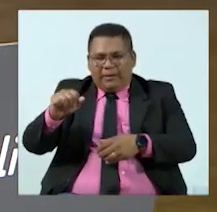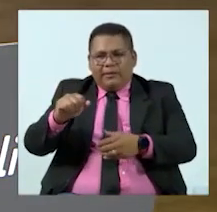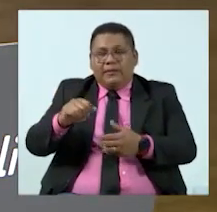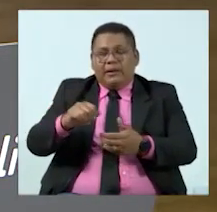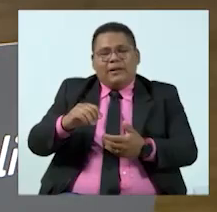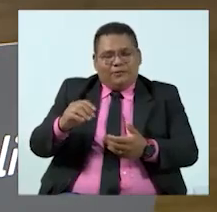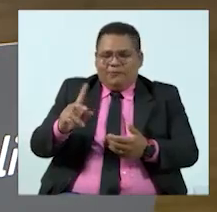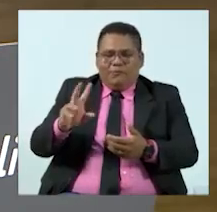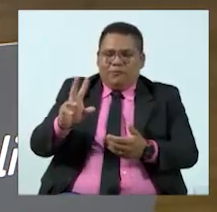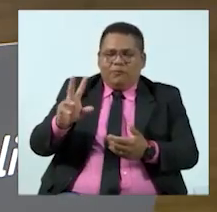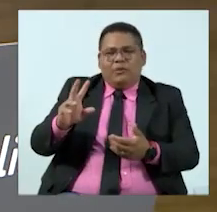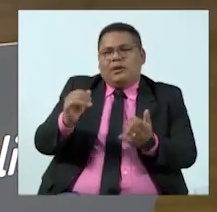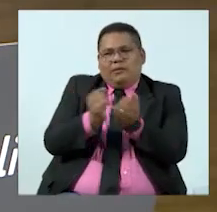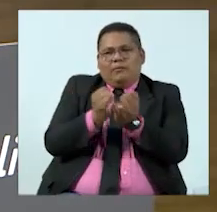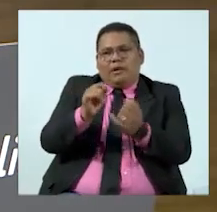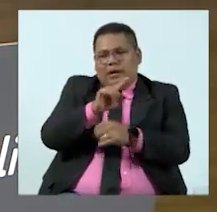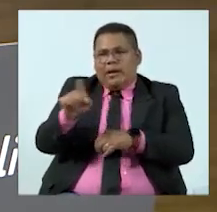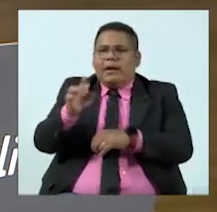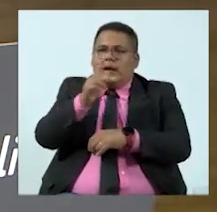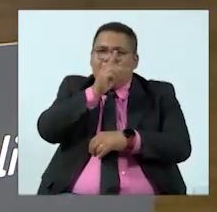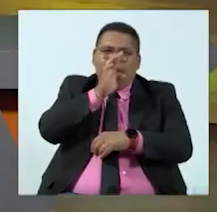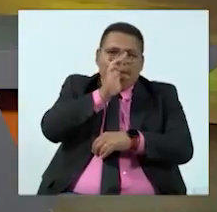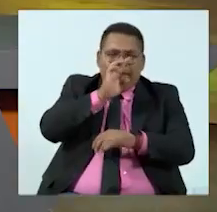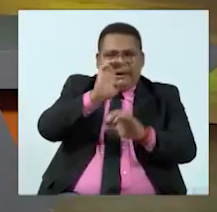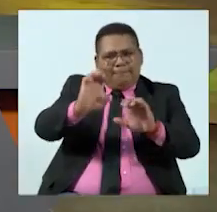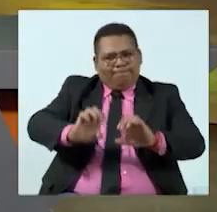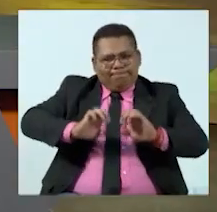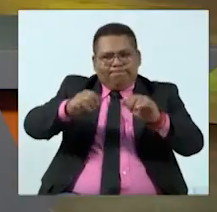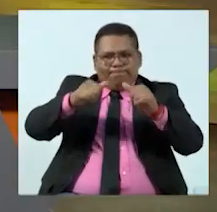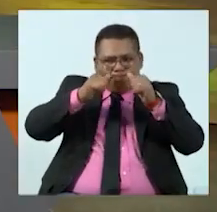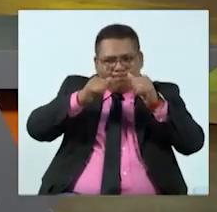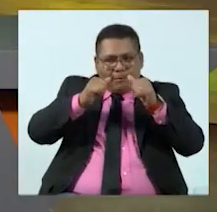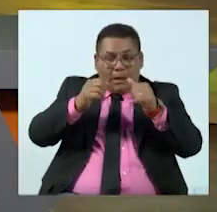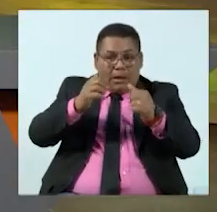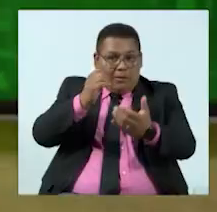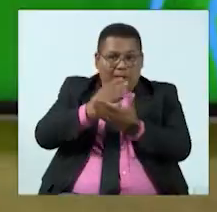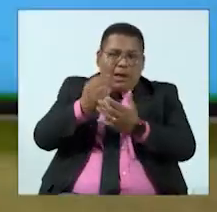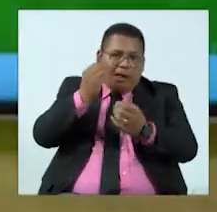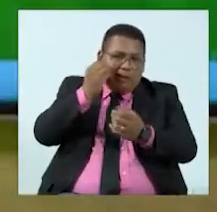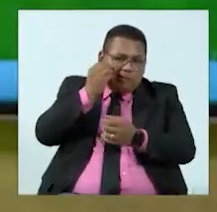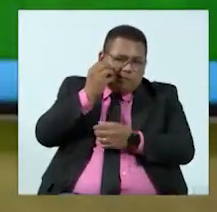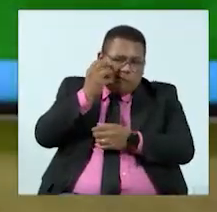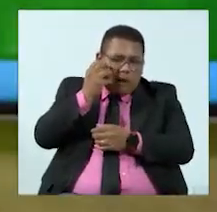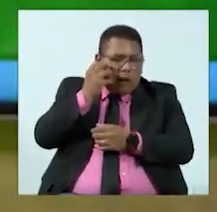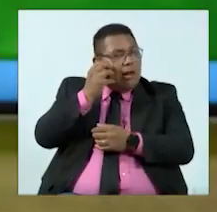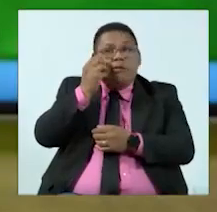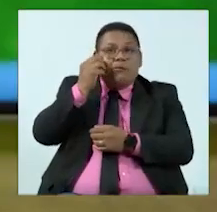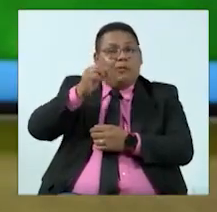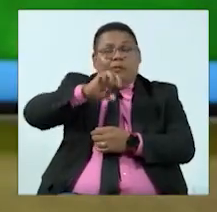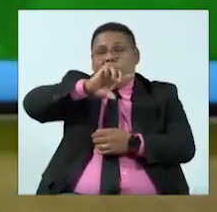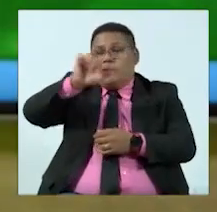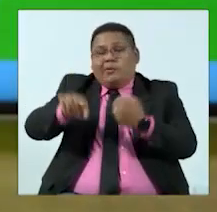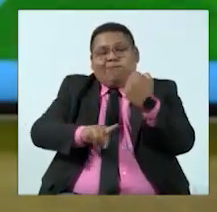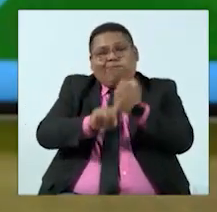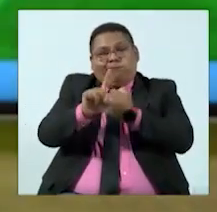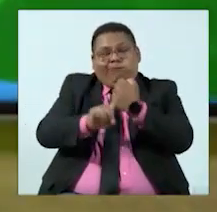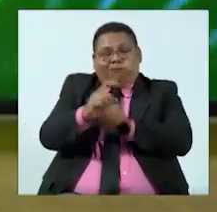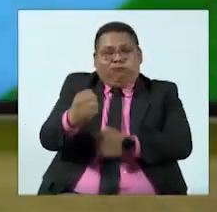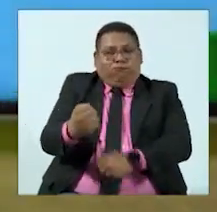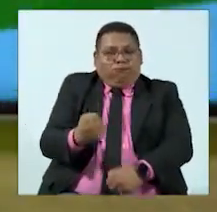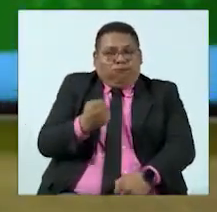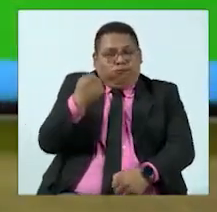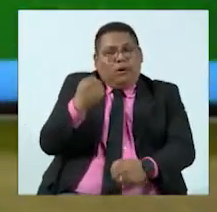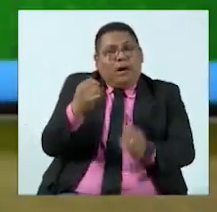y que las mamás tomen carta en el asunto no nada más son ronchitas la lesión no esto puede tener repercusiones mayores y